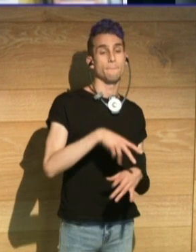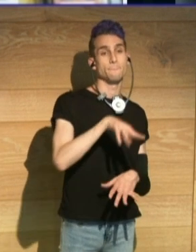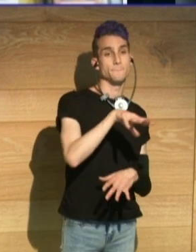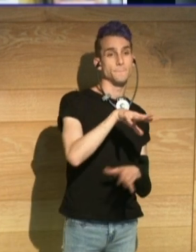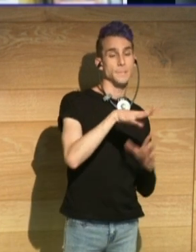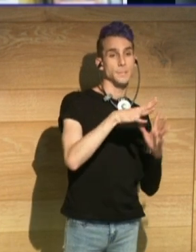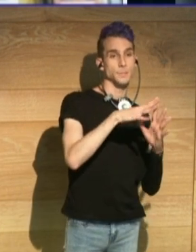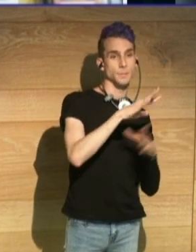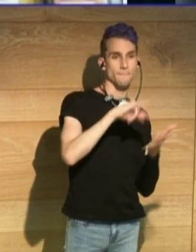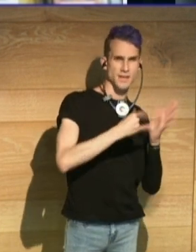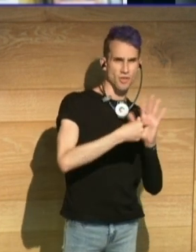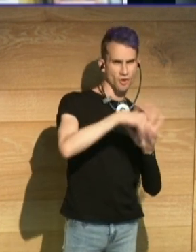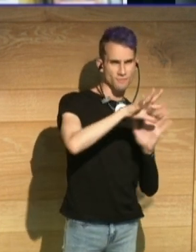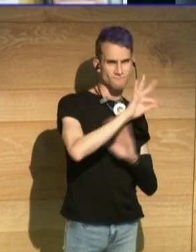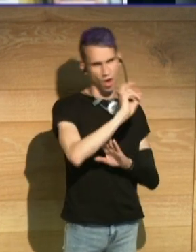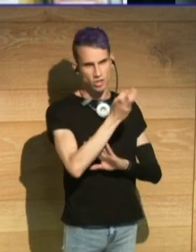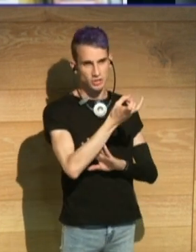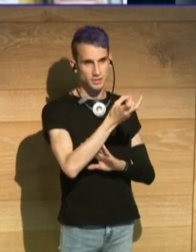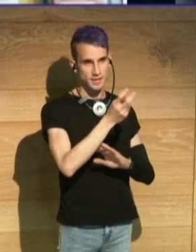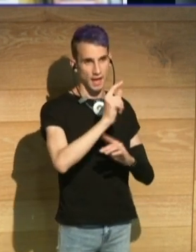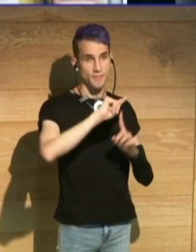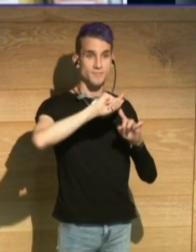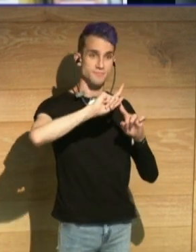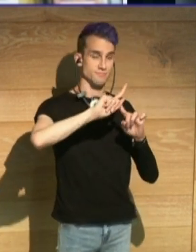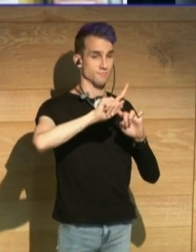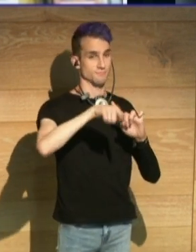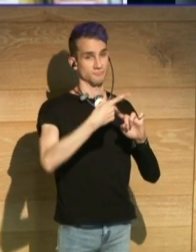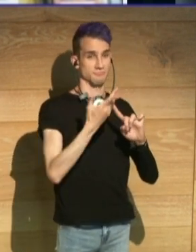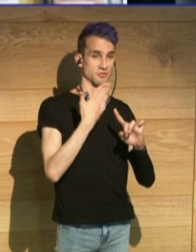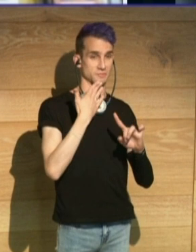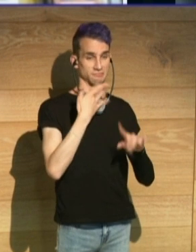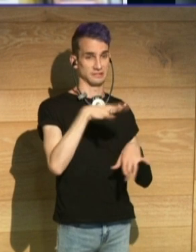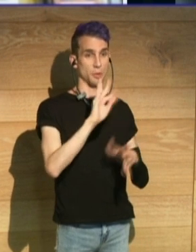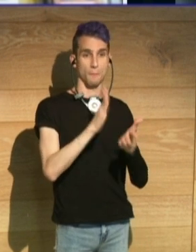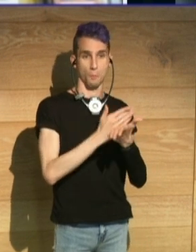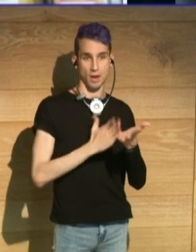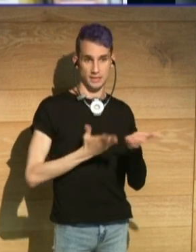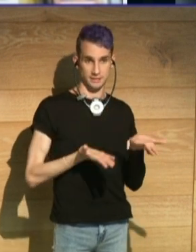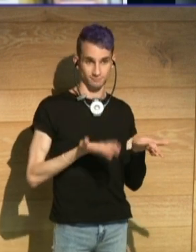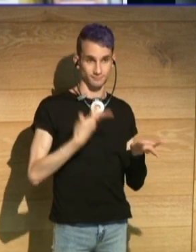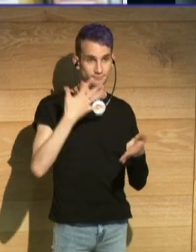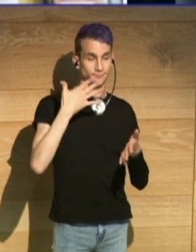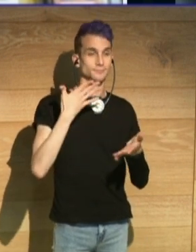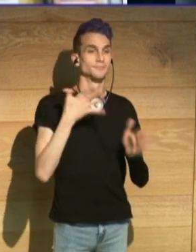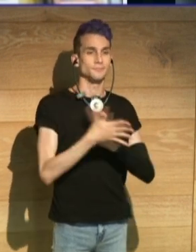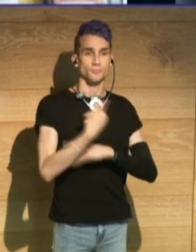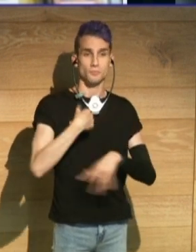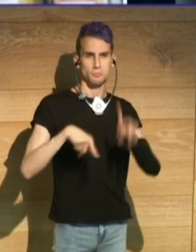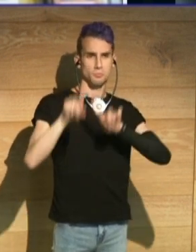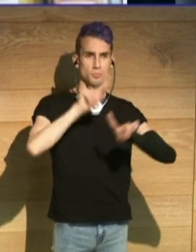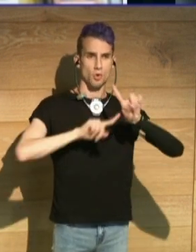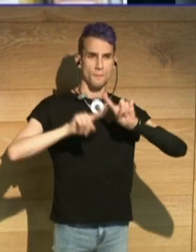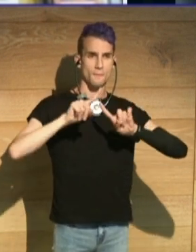método, que luego se ha convertido en una decisión más bien de poética. Es decir, yo tenía el problema